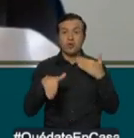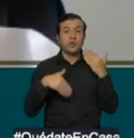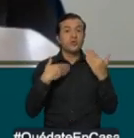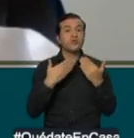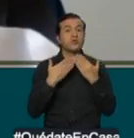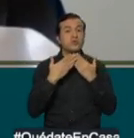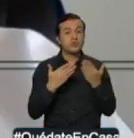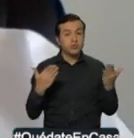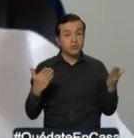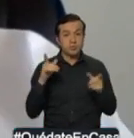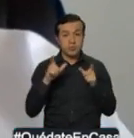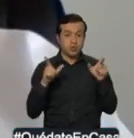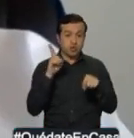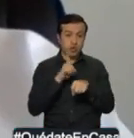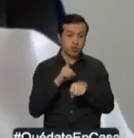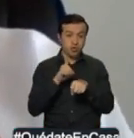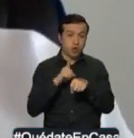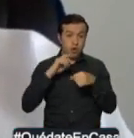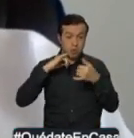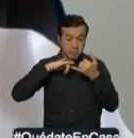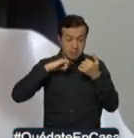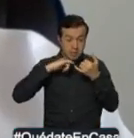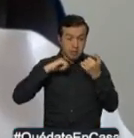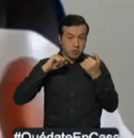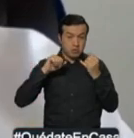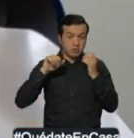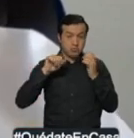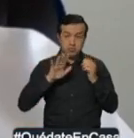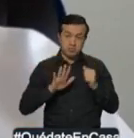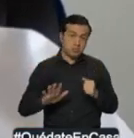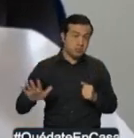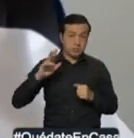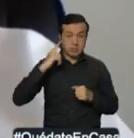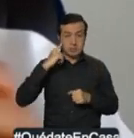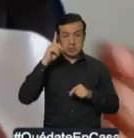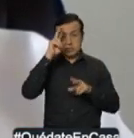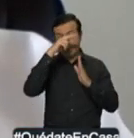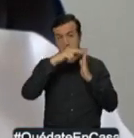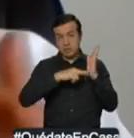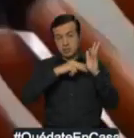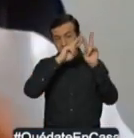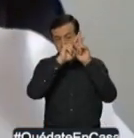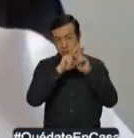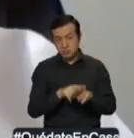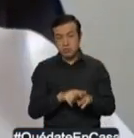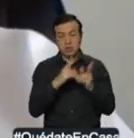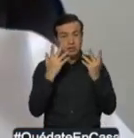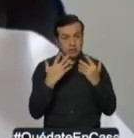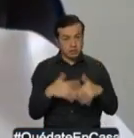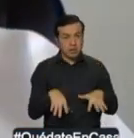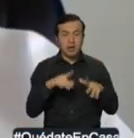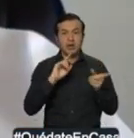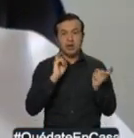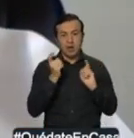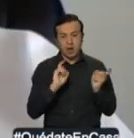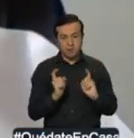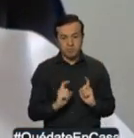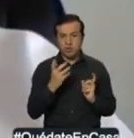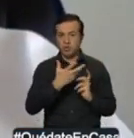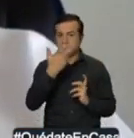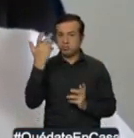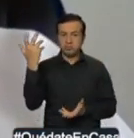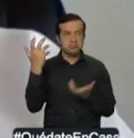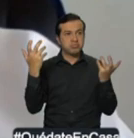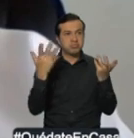epidemiólogos del país para que hagan una revisión de los registros entonces por eso es que se dan estas reclasificaciones de